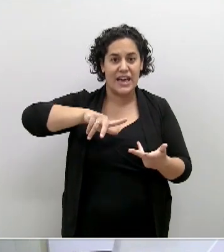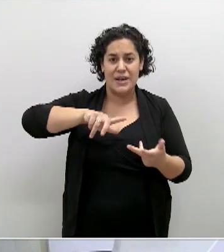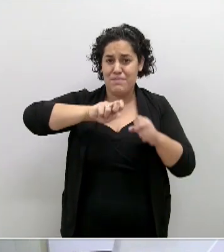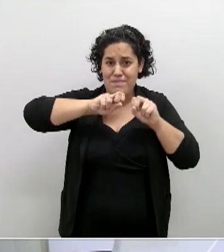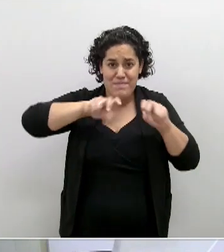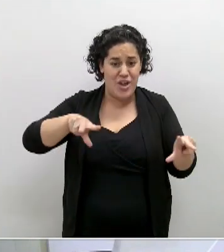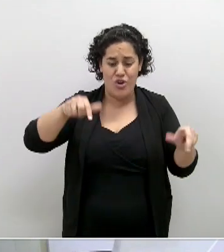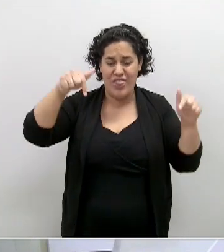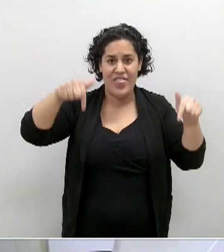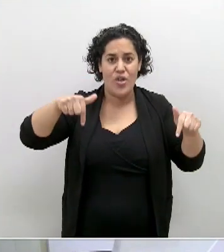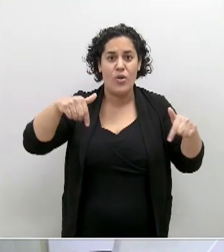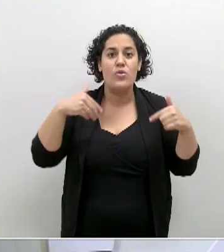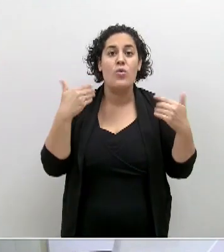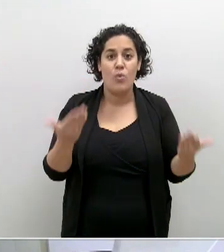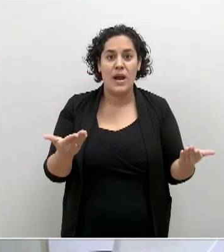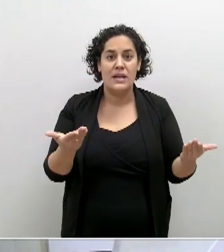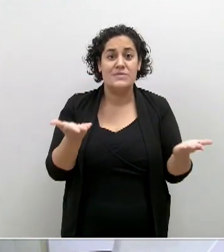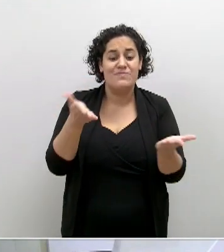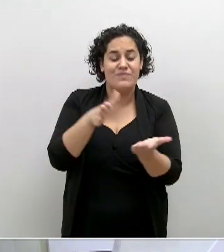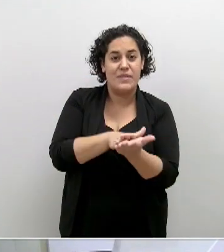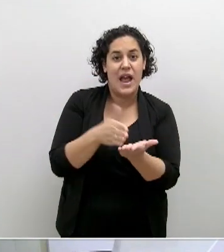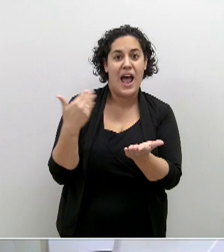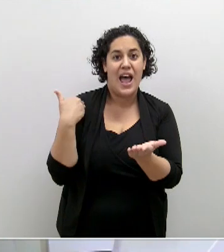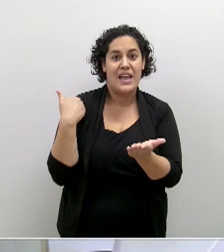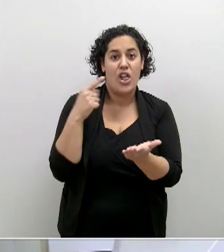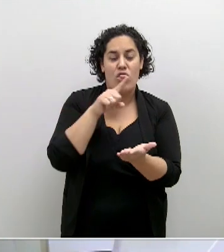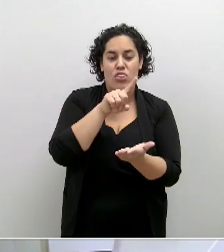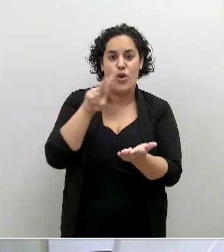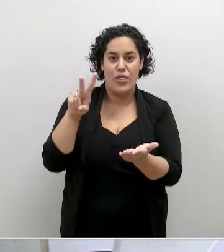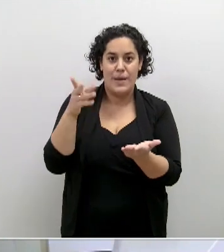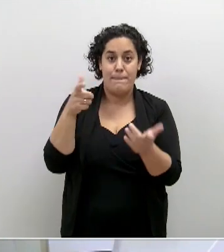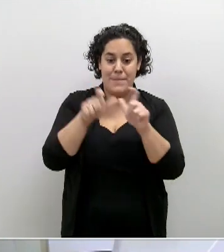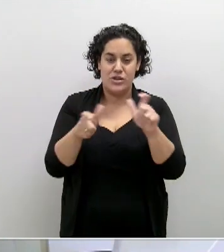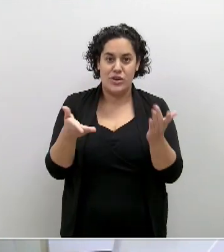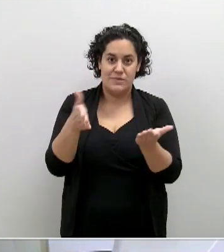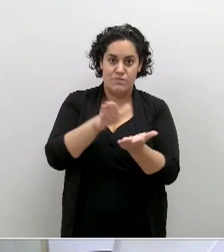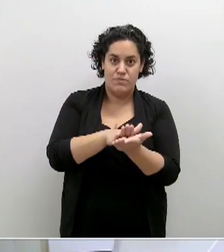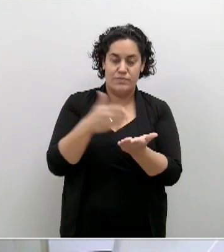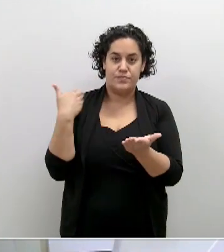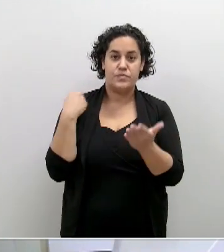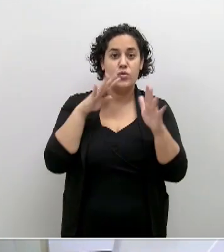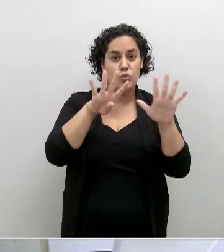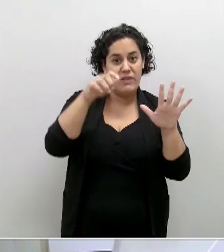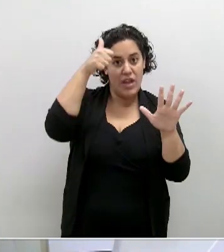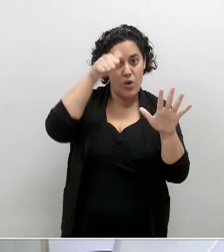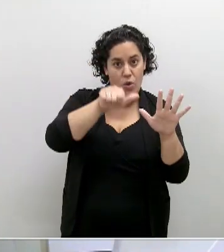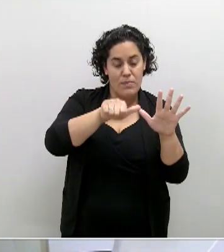peor noticia del día de hoy es el fallecimiento ayer de 12 personas, 9